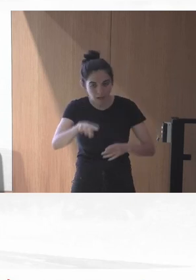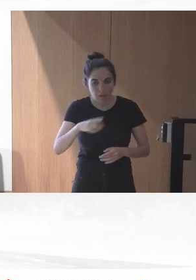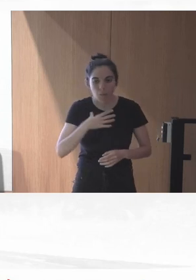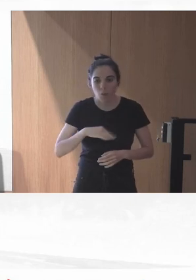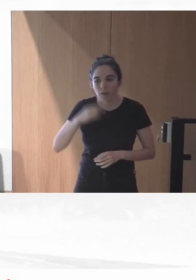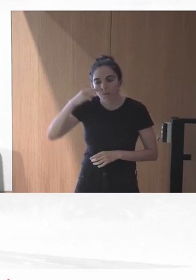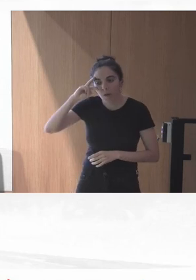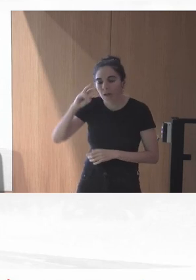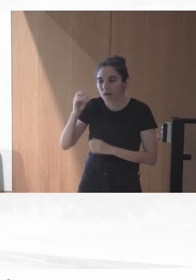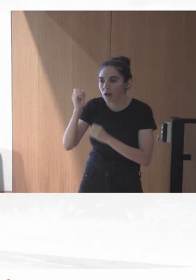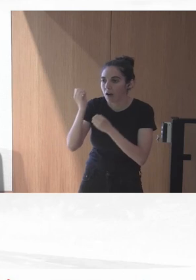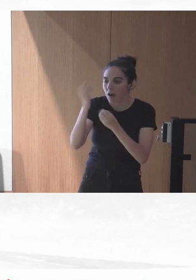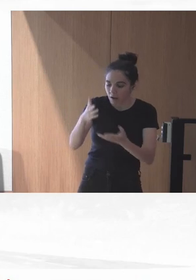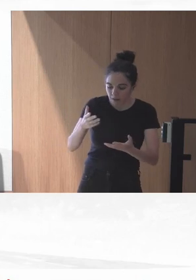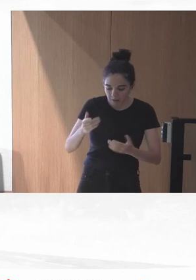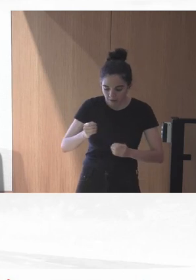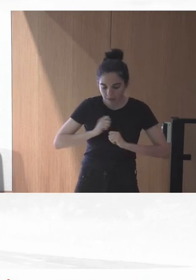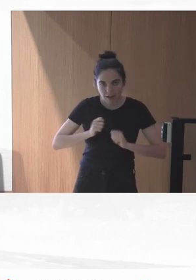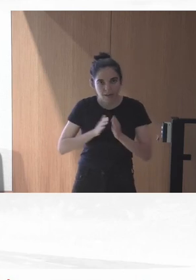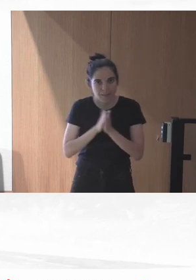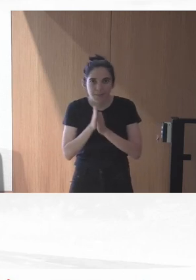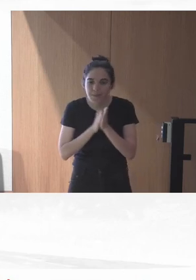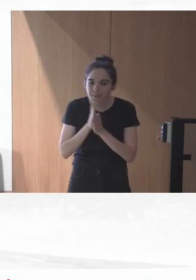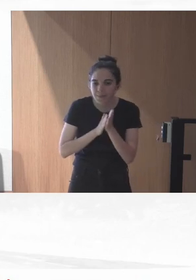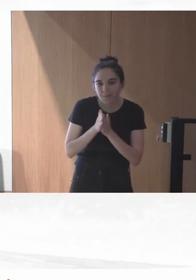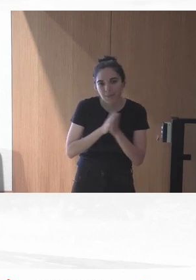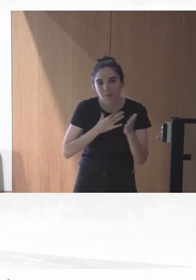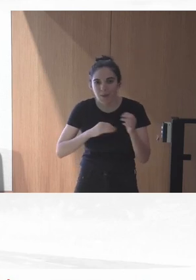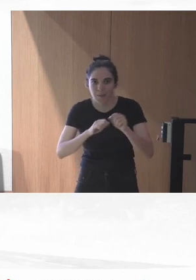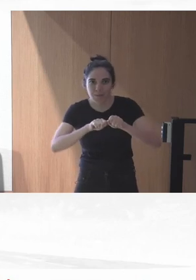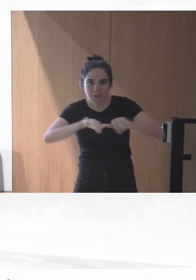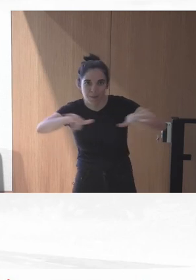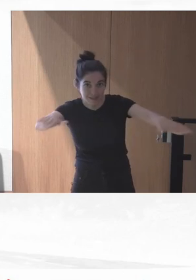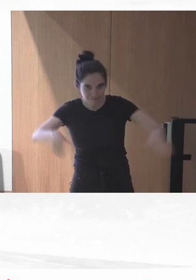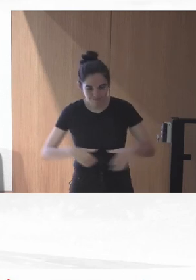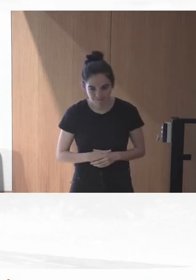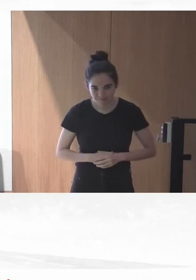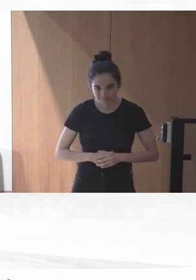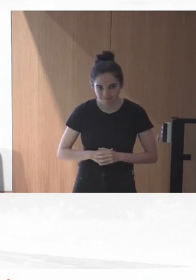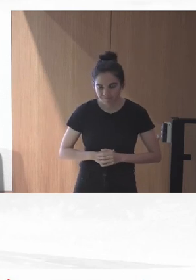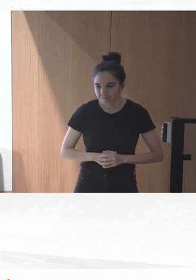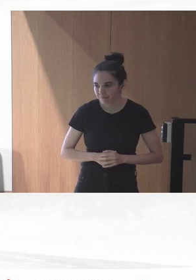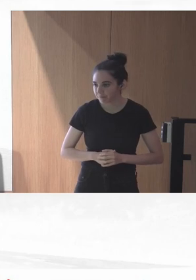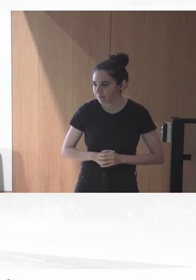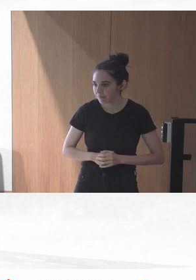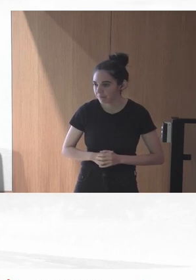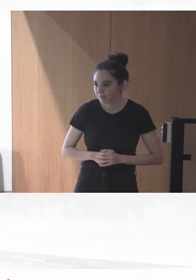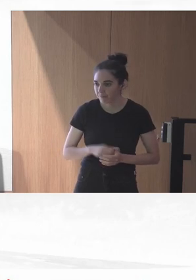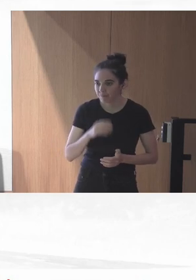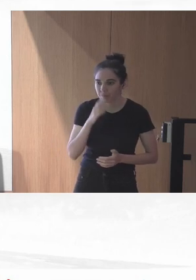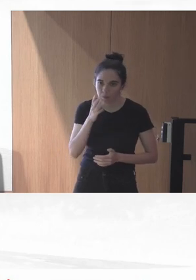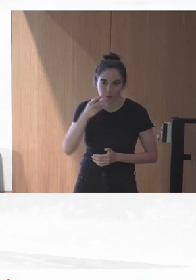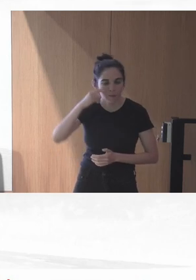que son inspiradoras, y también la de Nicolás, y así a lo mejor podemos duplicar algunas de ellas. Quizá compartir un poco tu